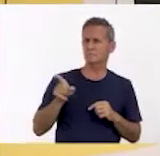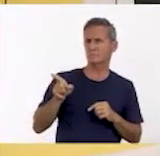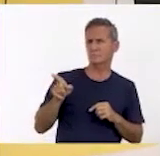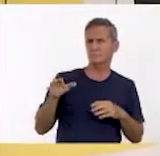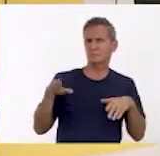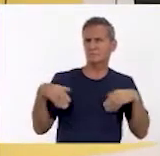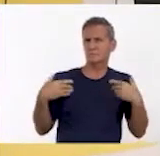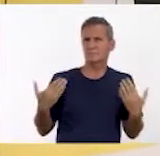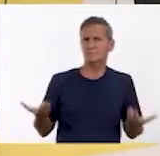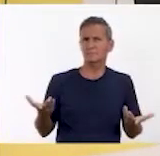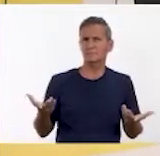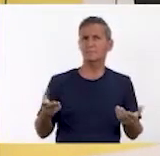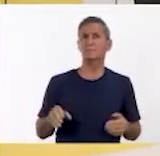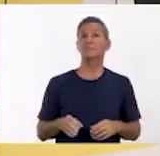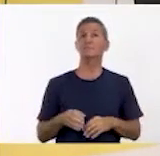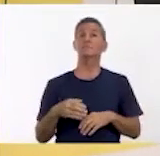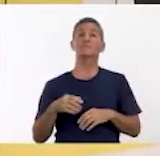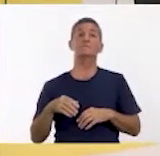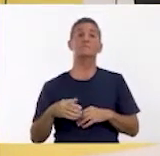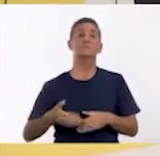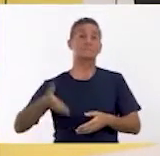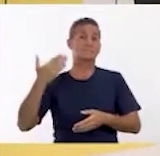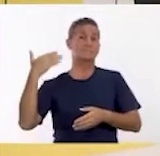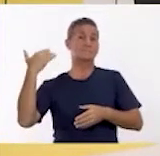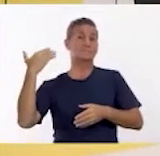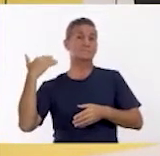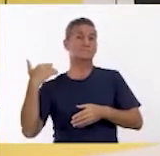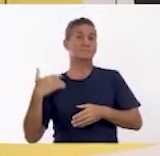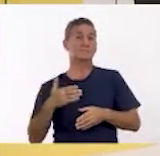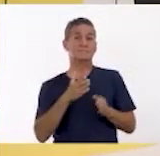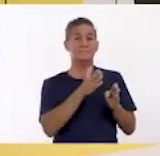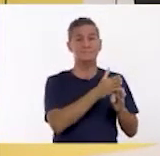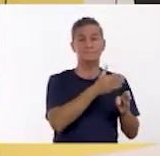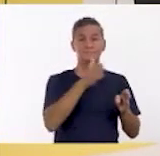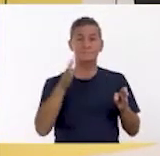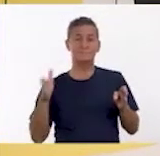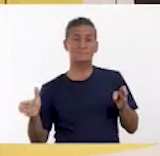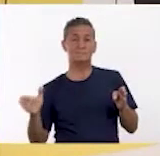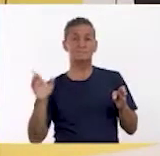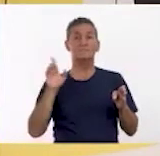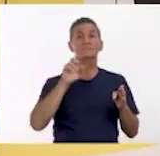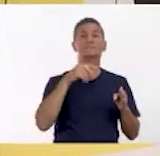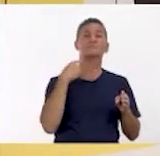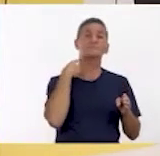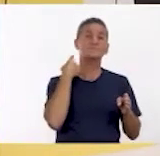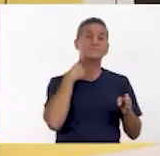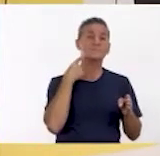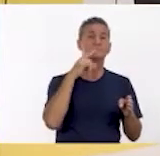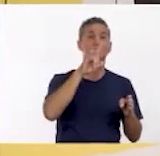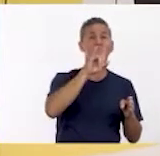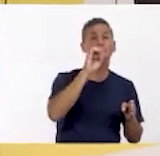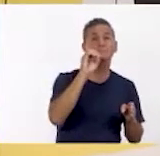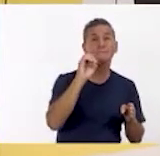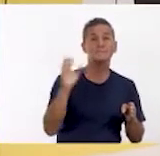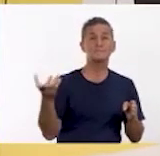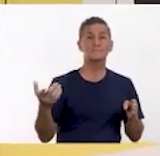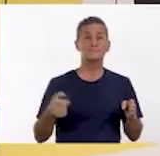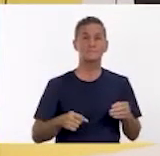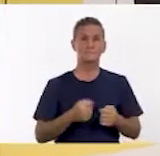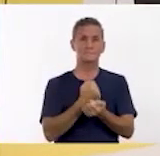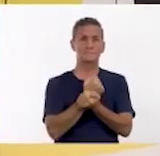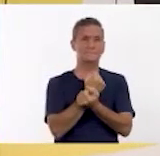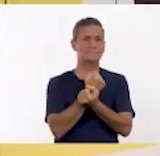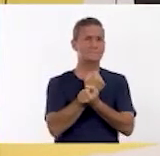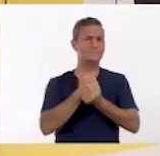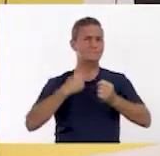Namibia? Porque Namibia fue un país que en la década del 90 obtuvo su independencia